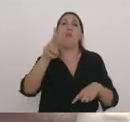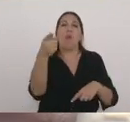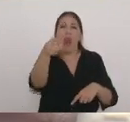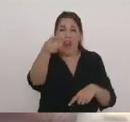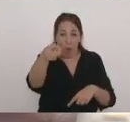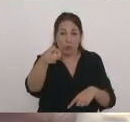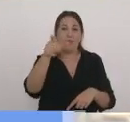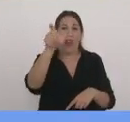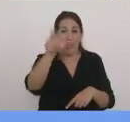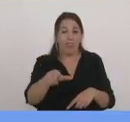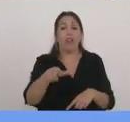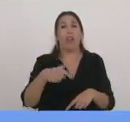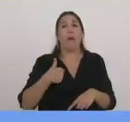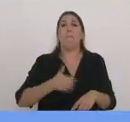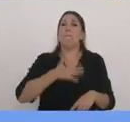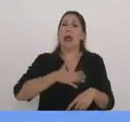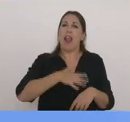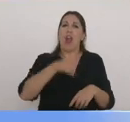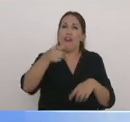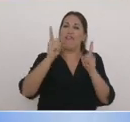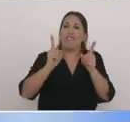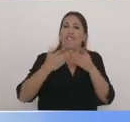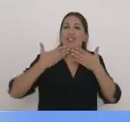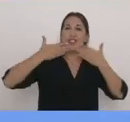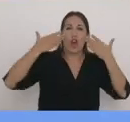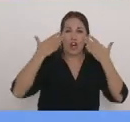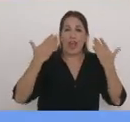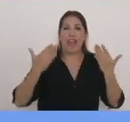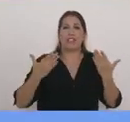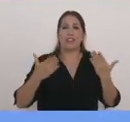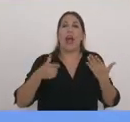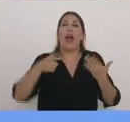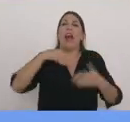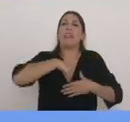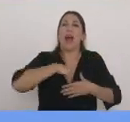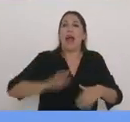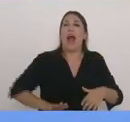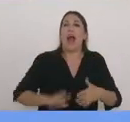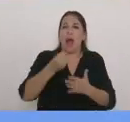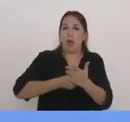me alegro que siga manteniendo su sonrisa y su espíritu de lucha.